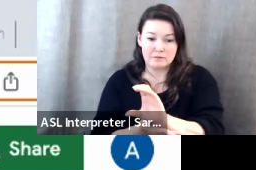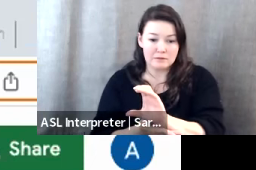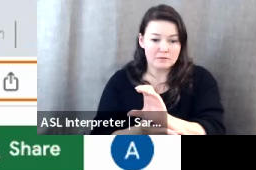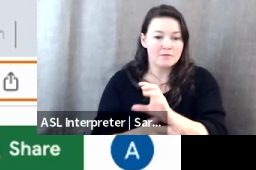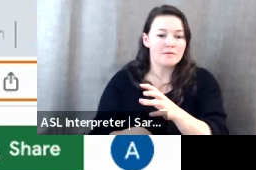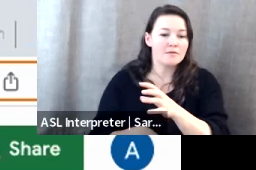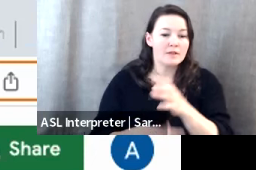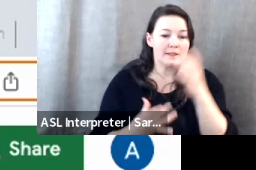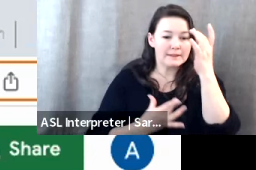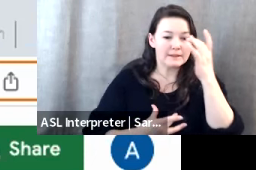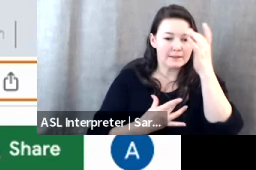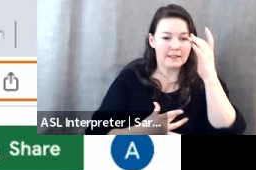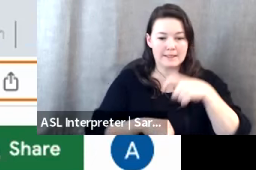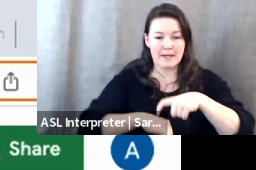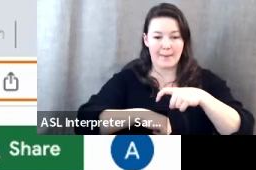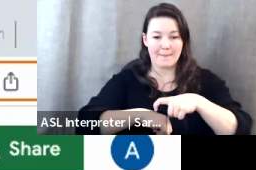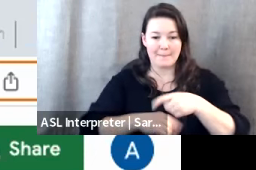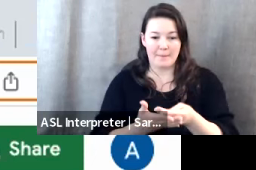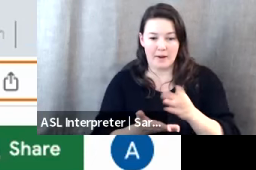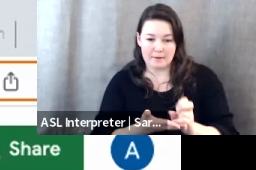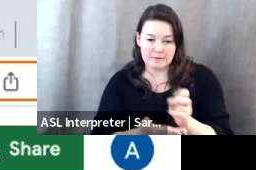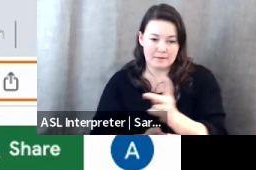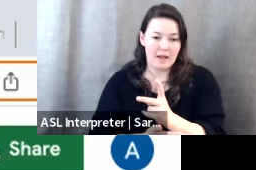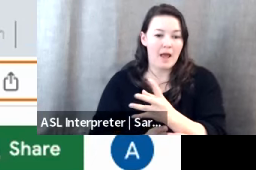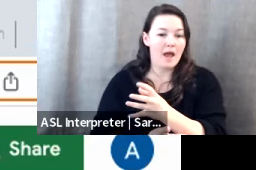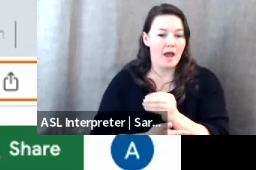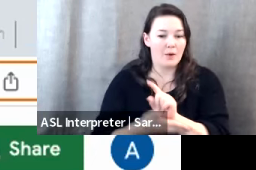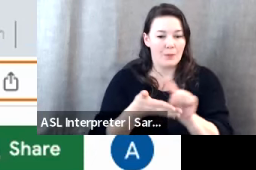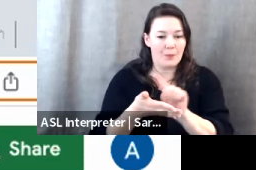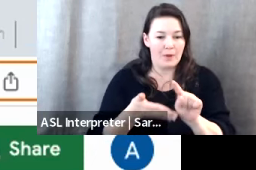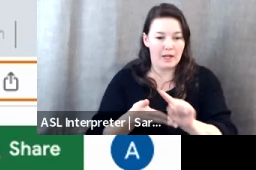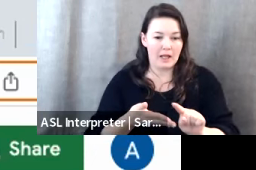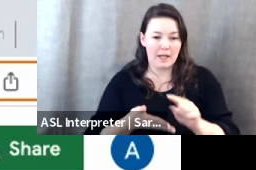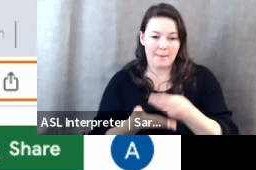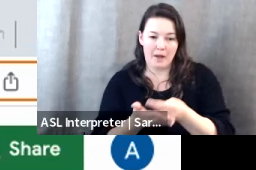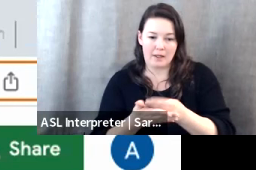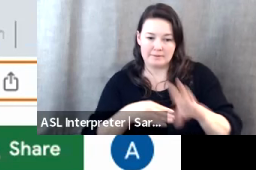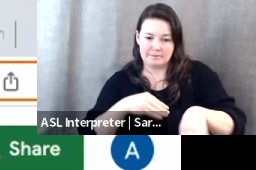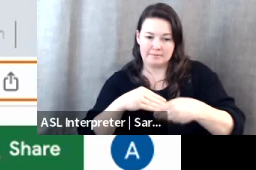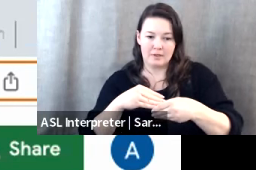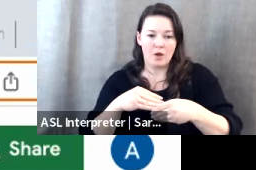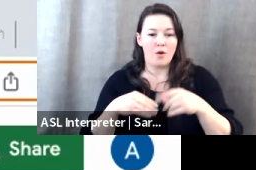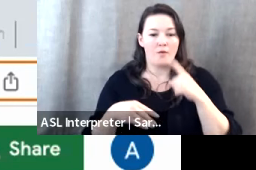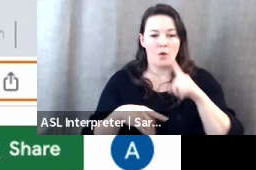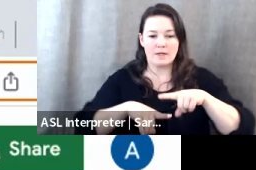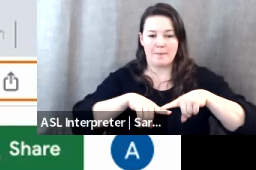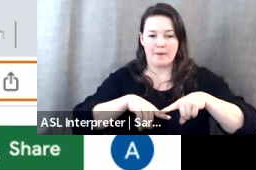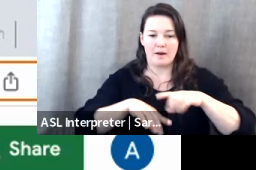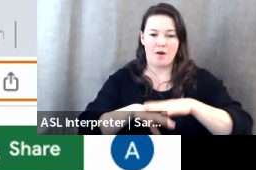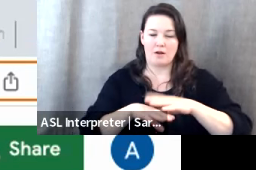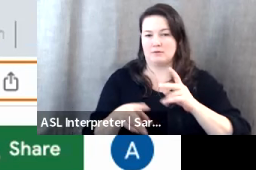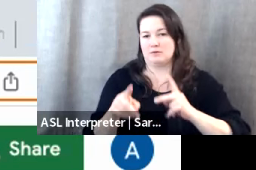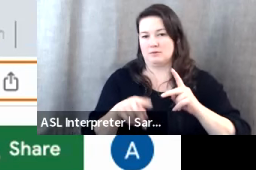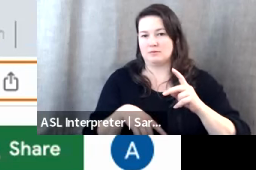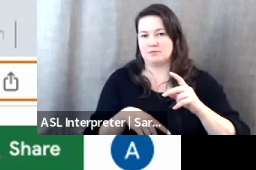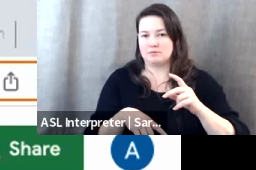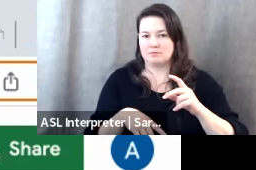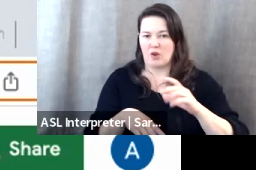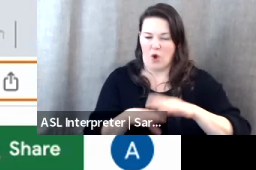apoyar a la comunidad para que regresen a sus trabajos. Por ejemplo, lo que es para que puedan ganar un